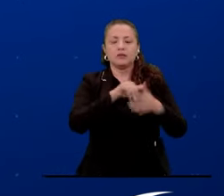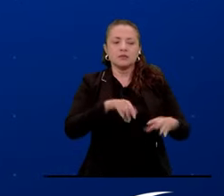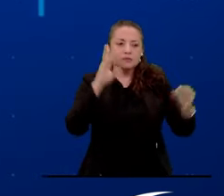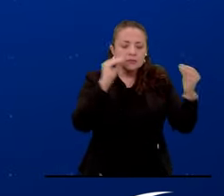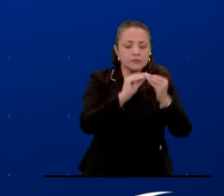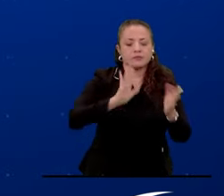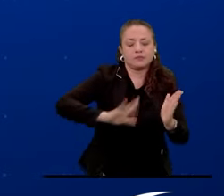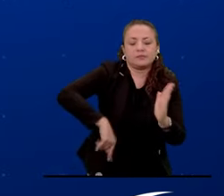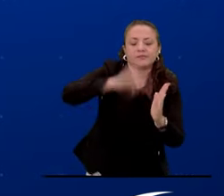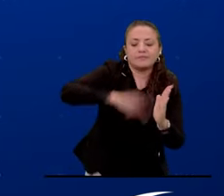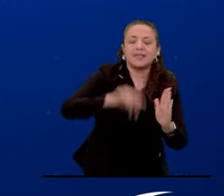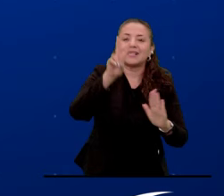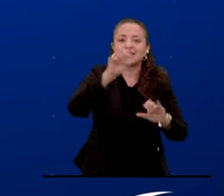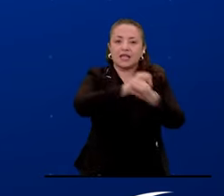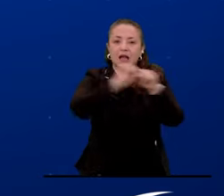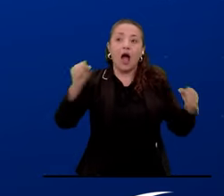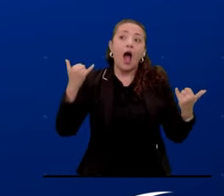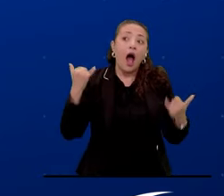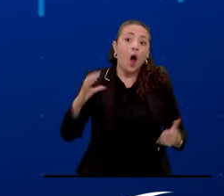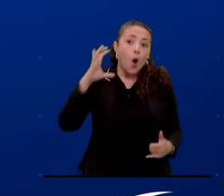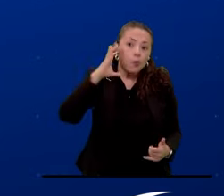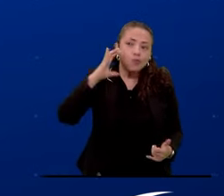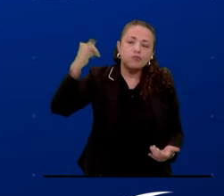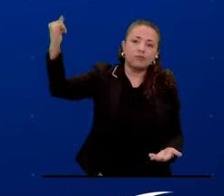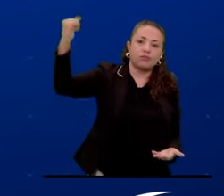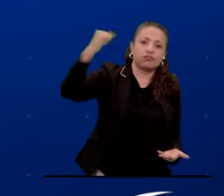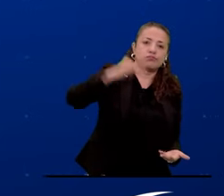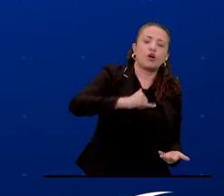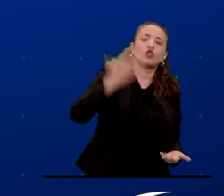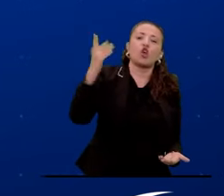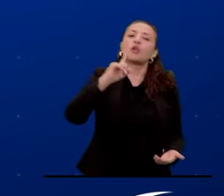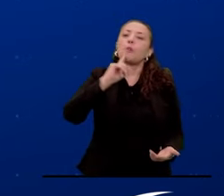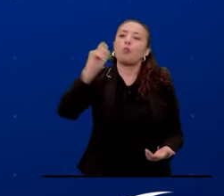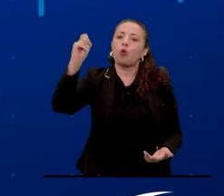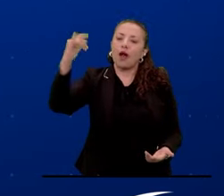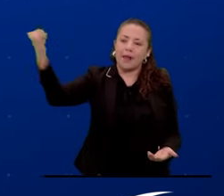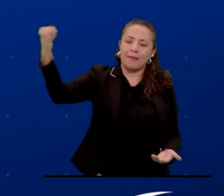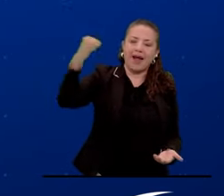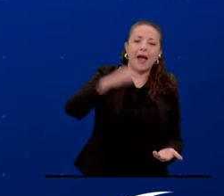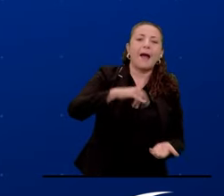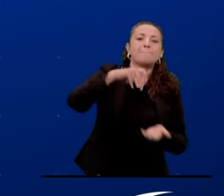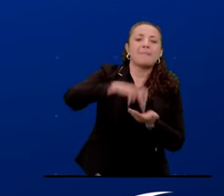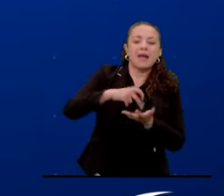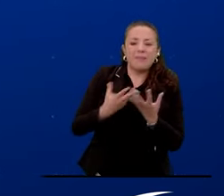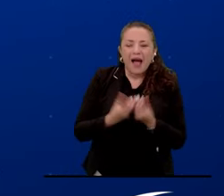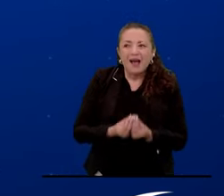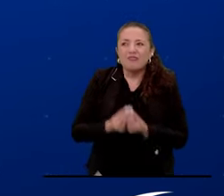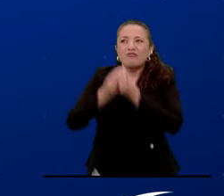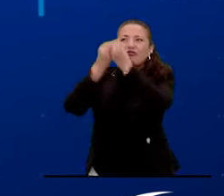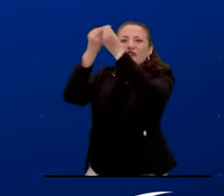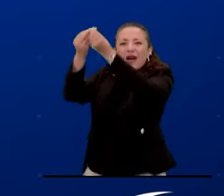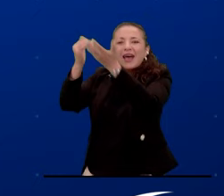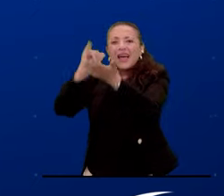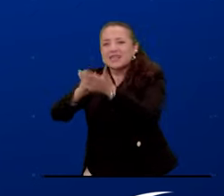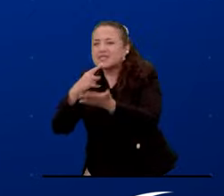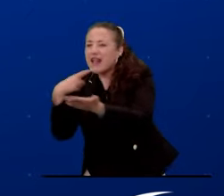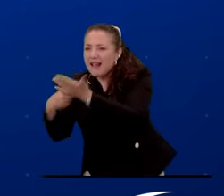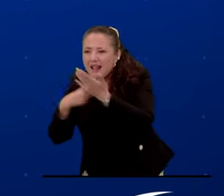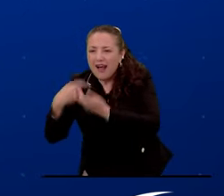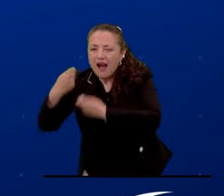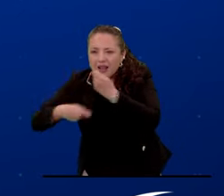de la mañana ya en este momento vienen volando desde bucaramanga paipa los negociadores ya van a dar el informe final del